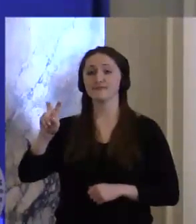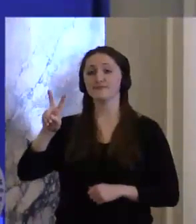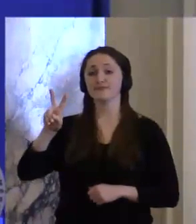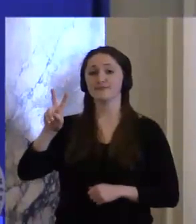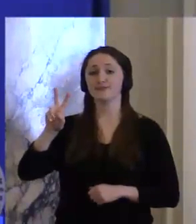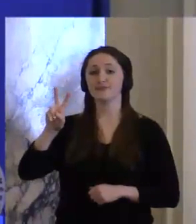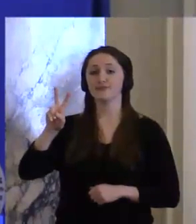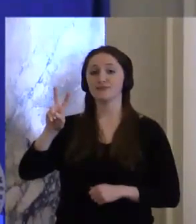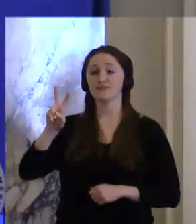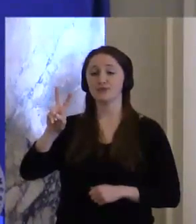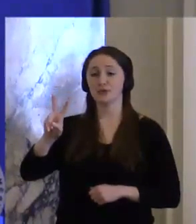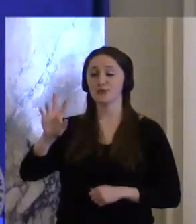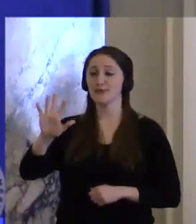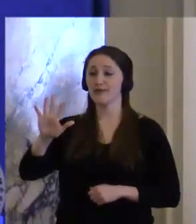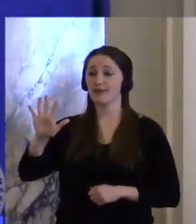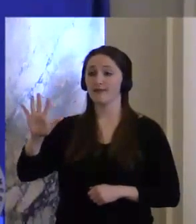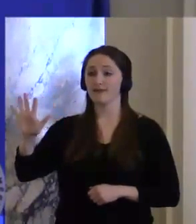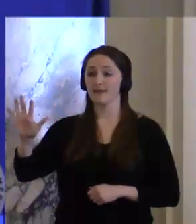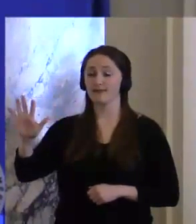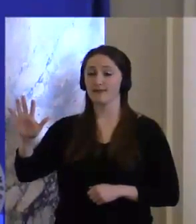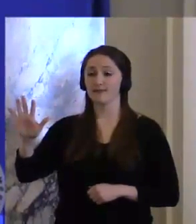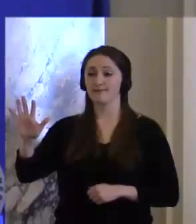2555